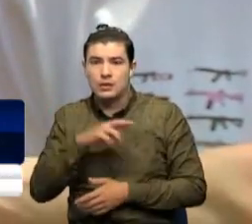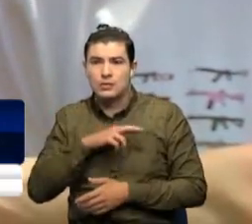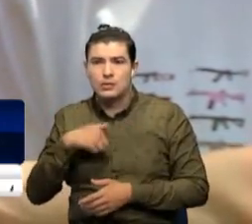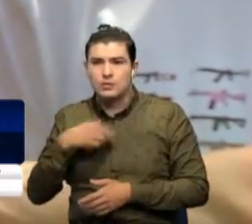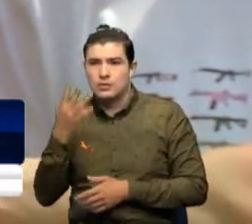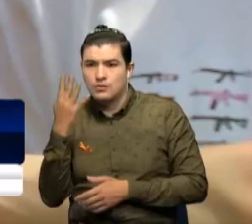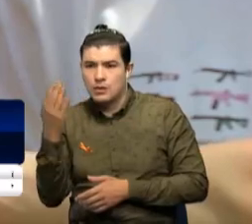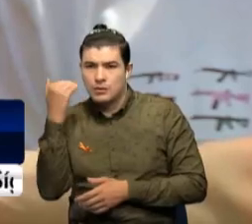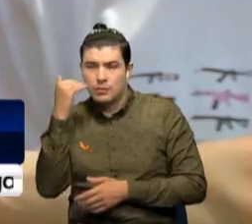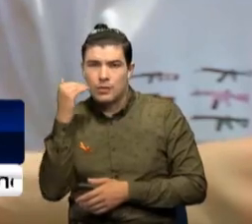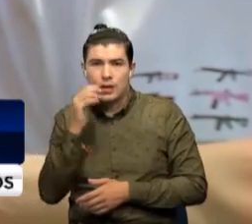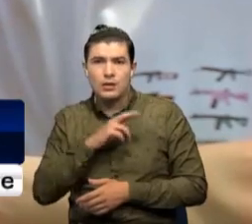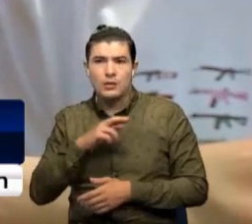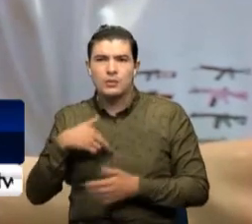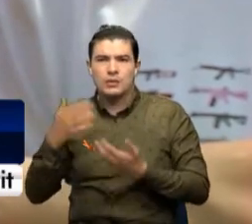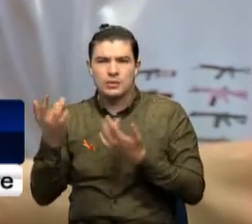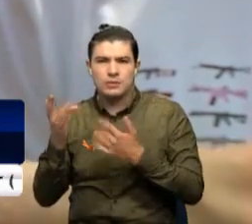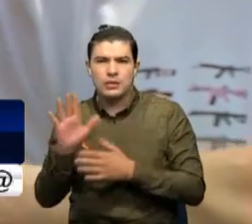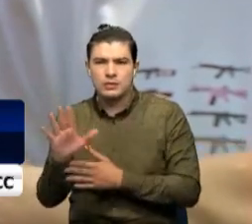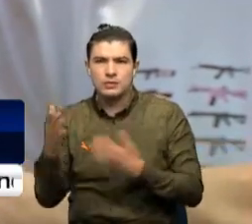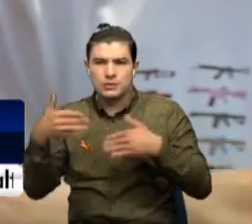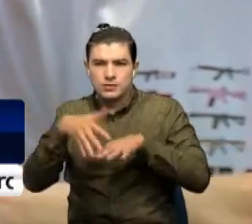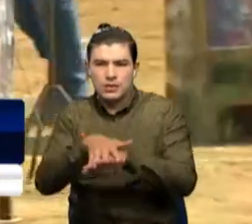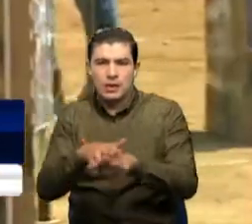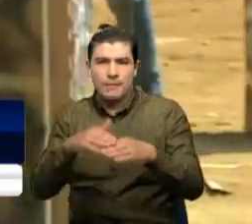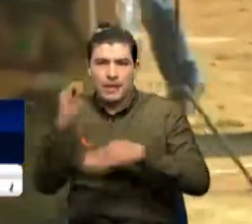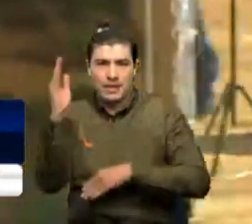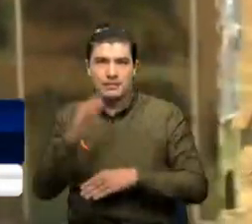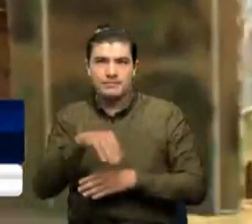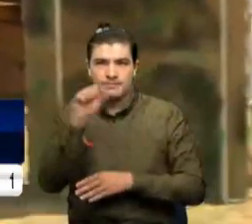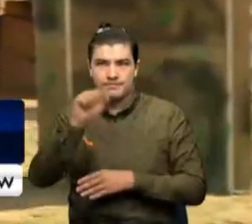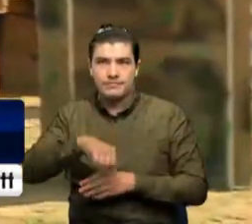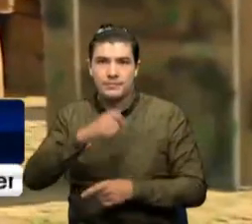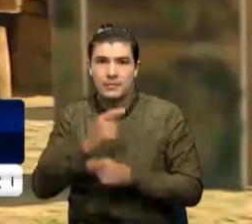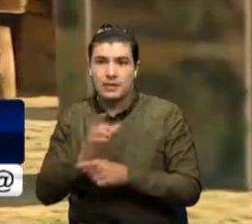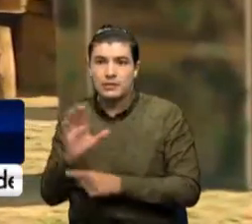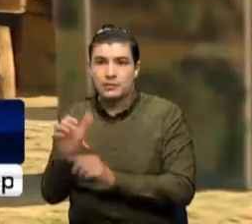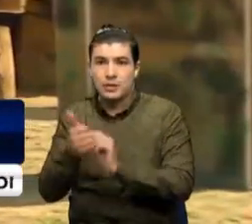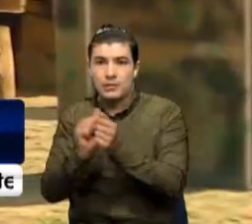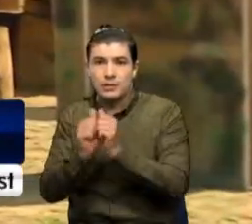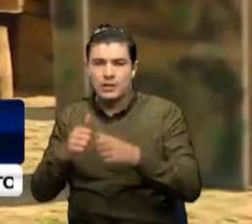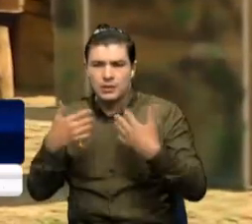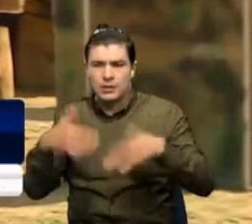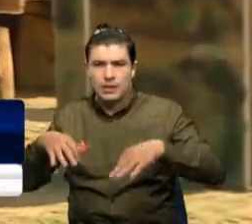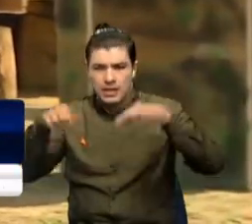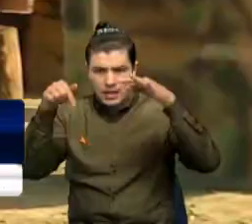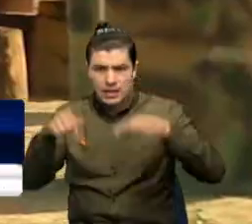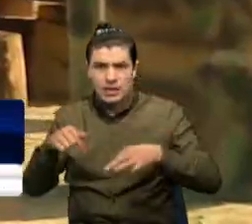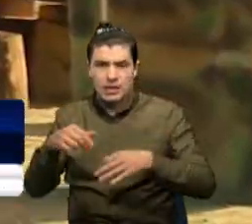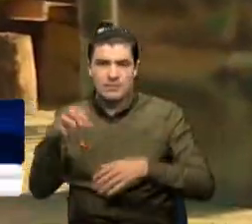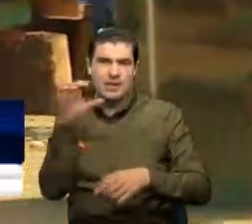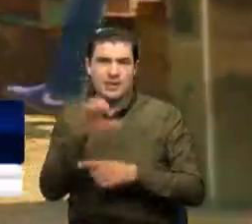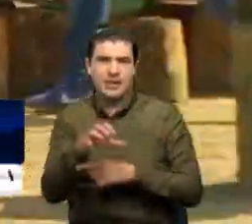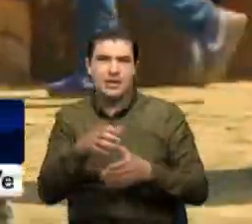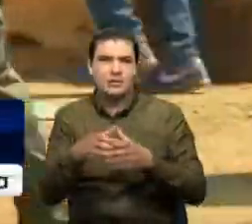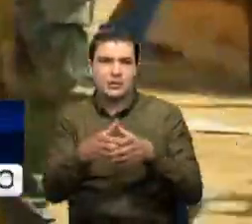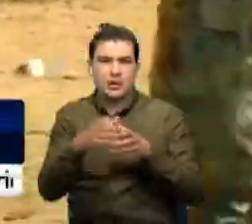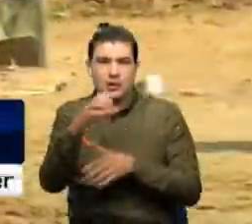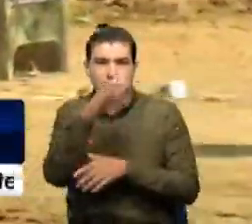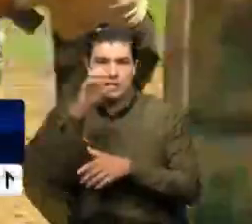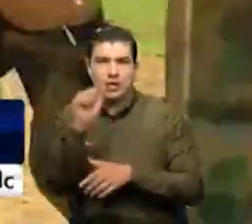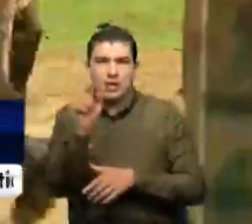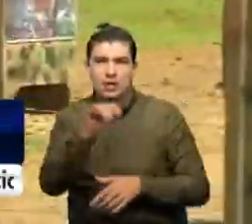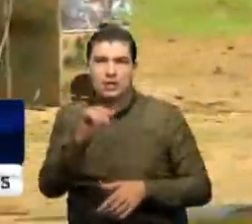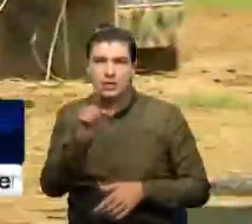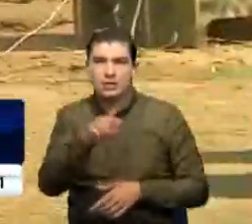mujeres, entonces estamos esperando que se integren más. El deporte se rige en el país por la Asociación Colombiana de